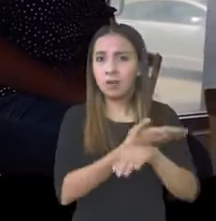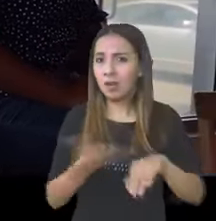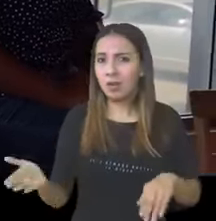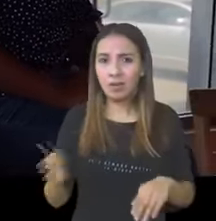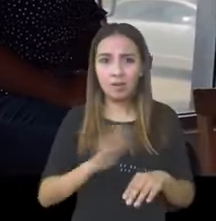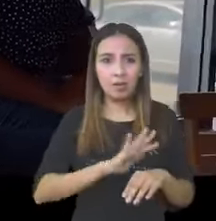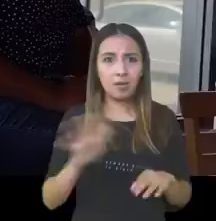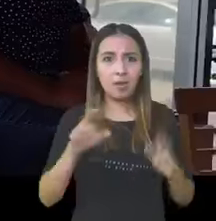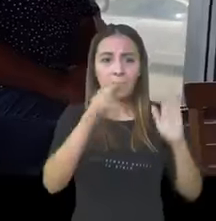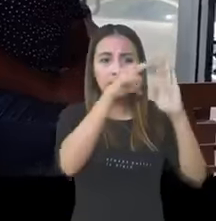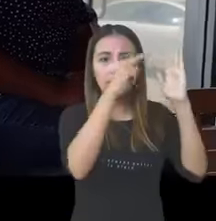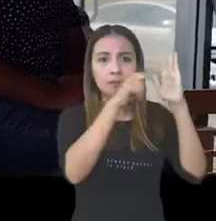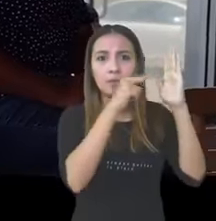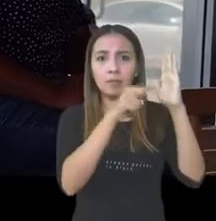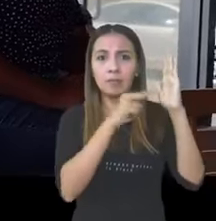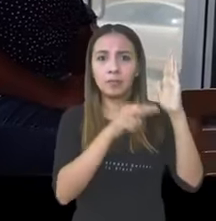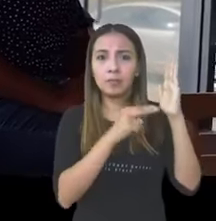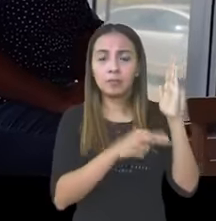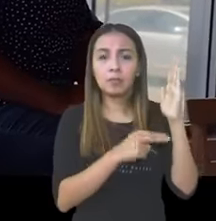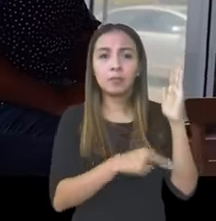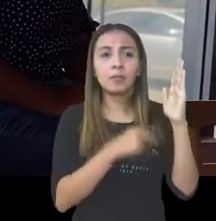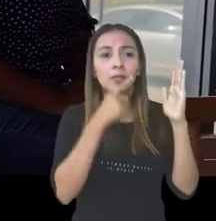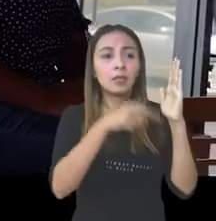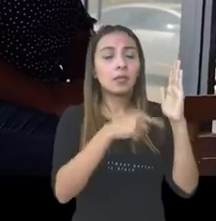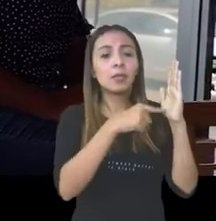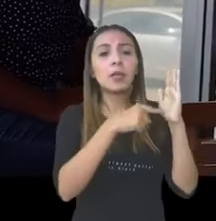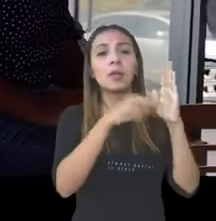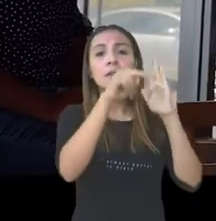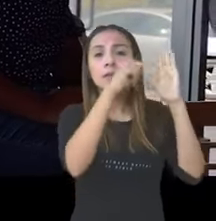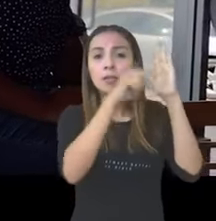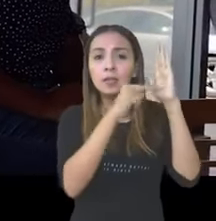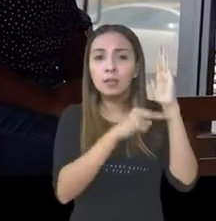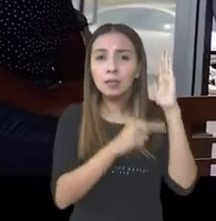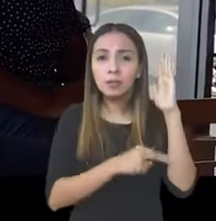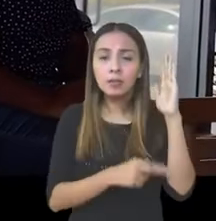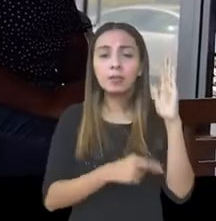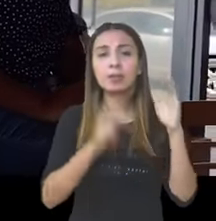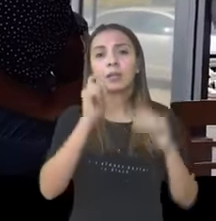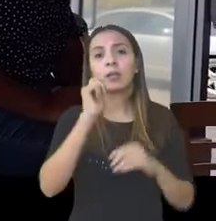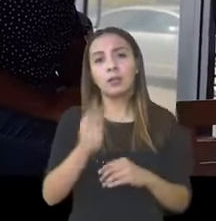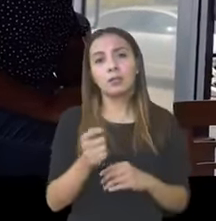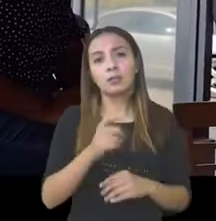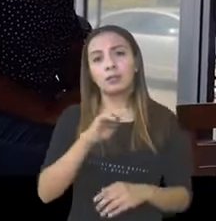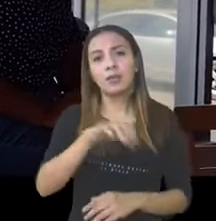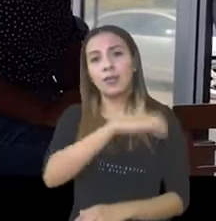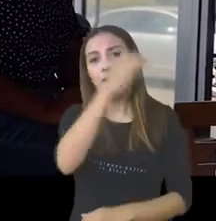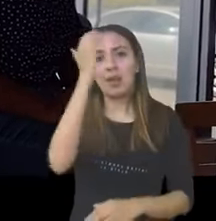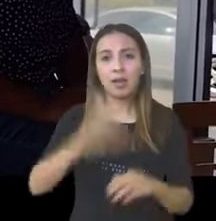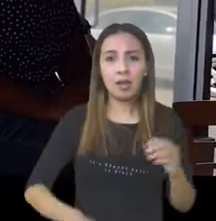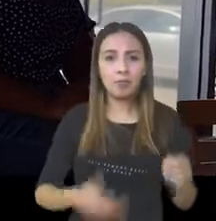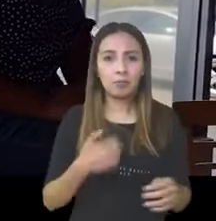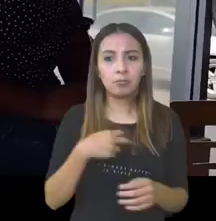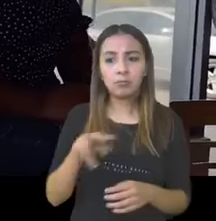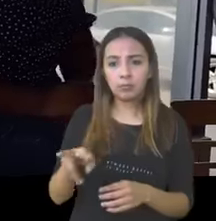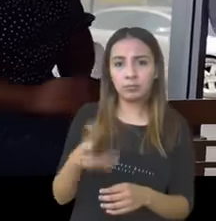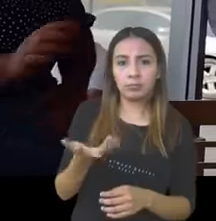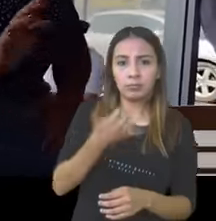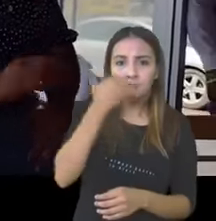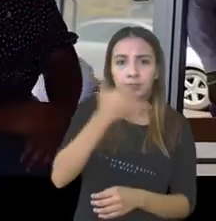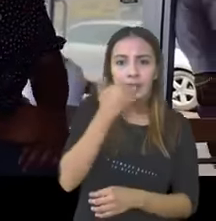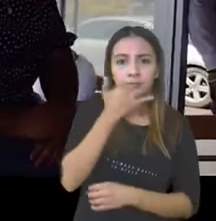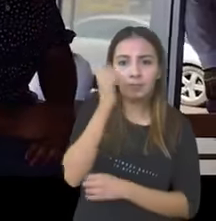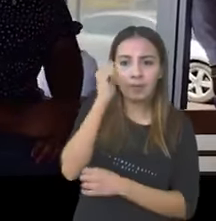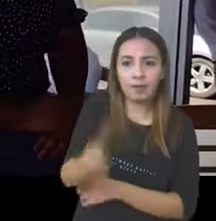de firmas que menciona que esa hoja de firmas es parte de la entrega-recepción. Entonces, yo no sé qué utilidad se le puede dar a esa hoja